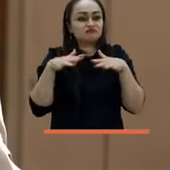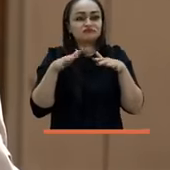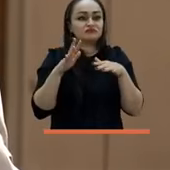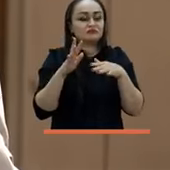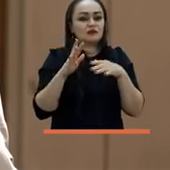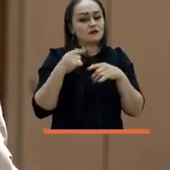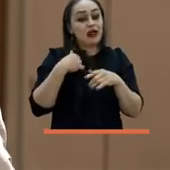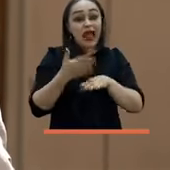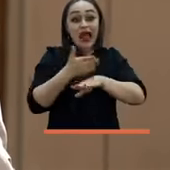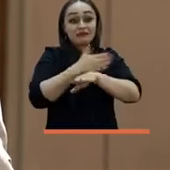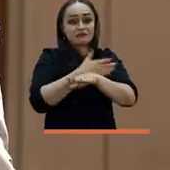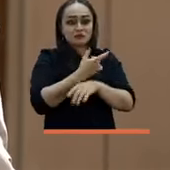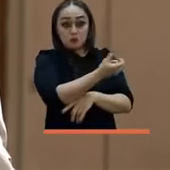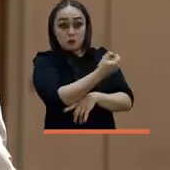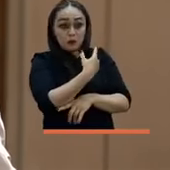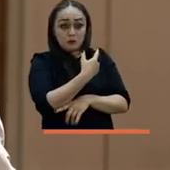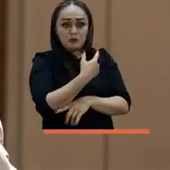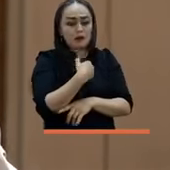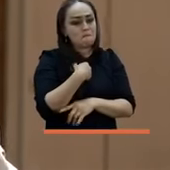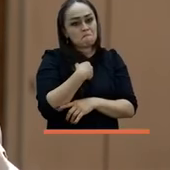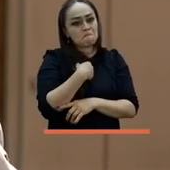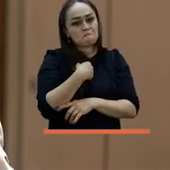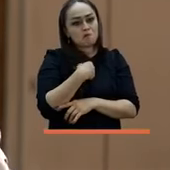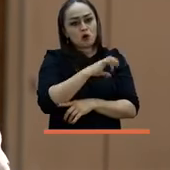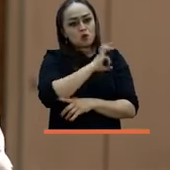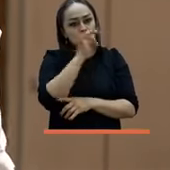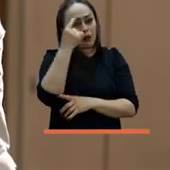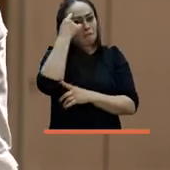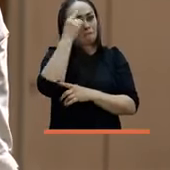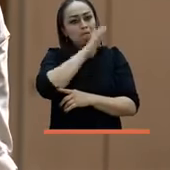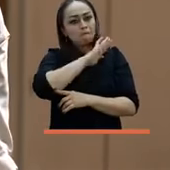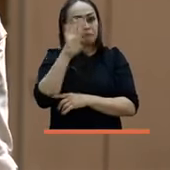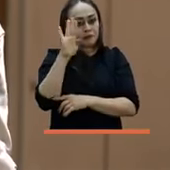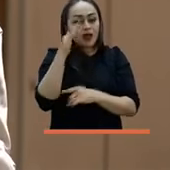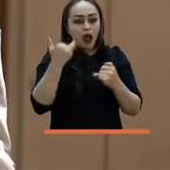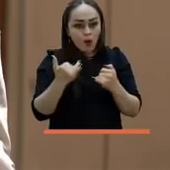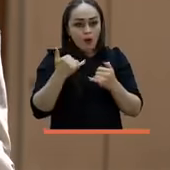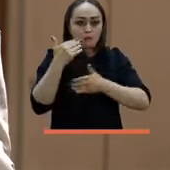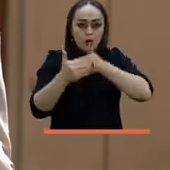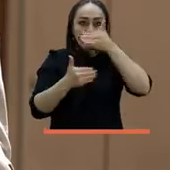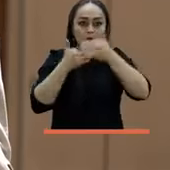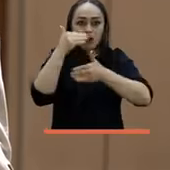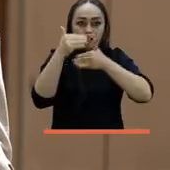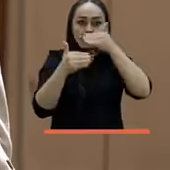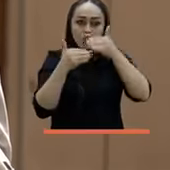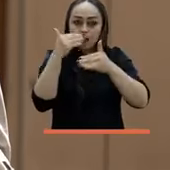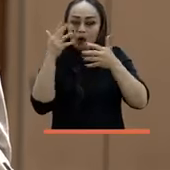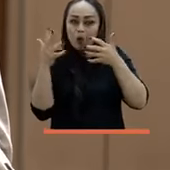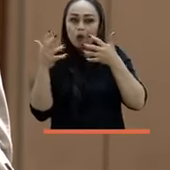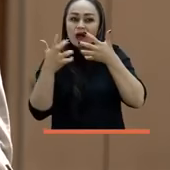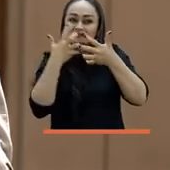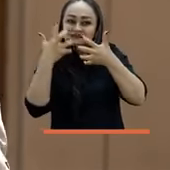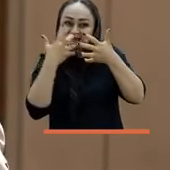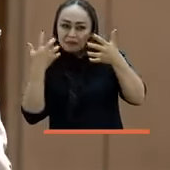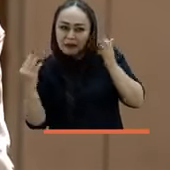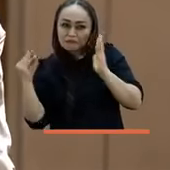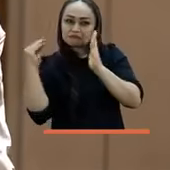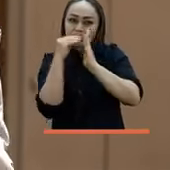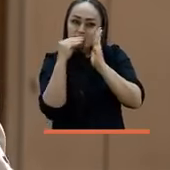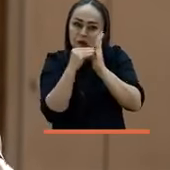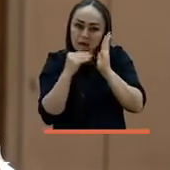nos habíamos preguntado y que lo que estamos haciendo ahorita es sistematizar para poder ponerlos en esa política